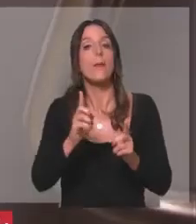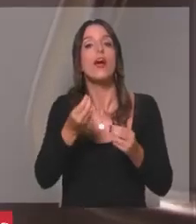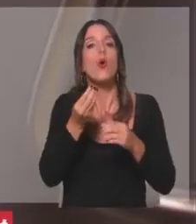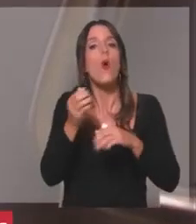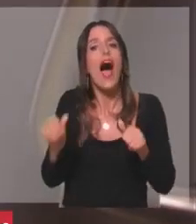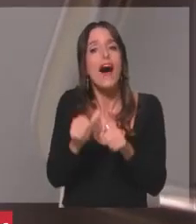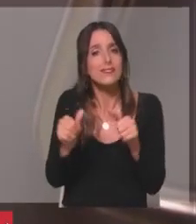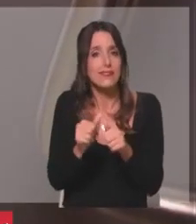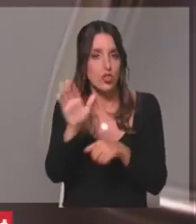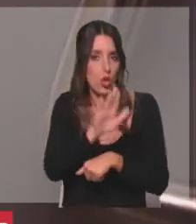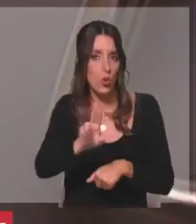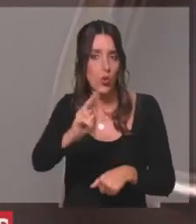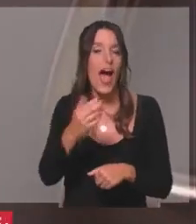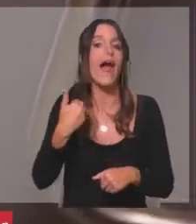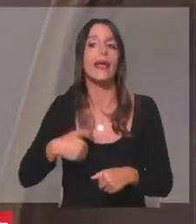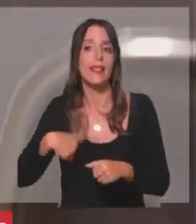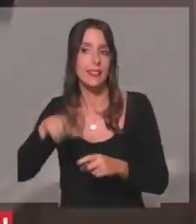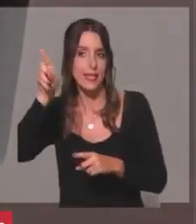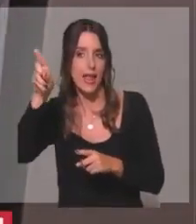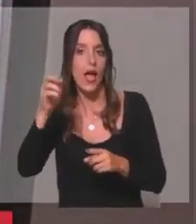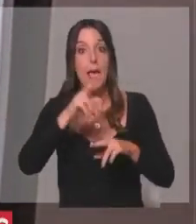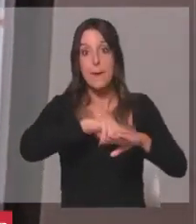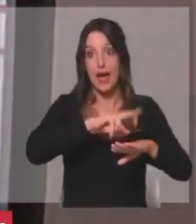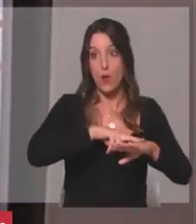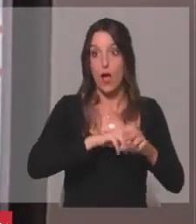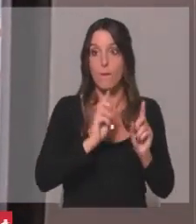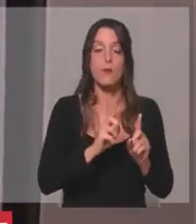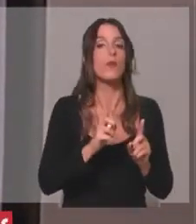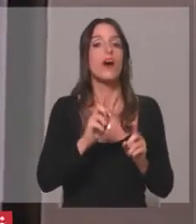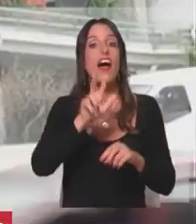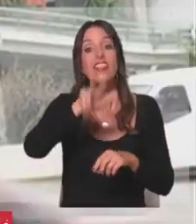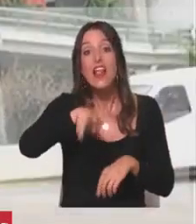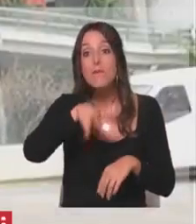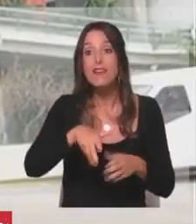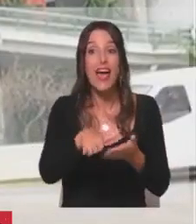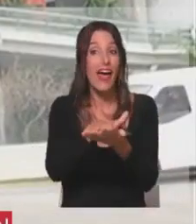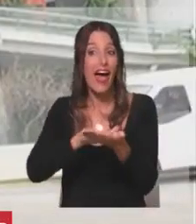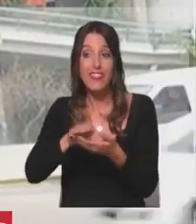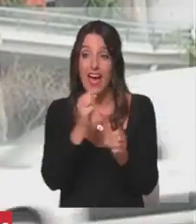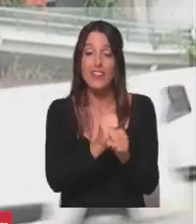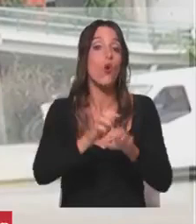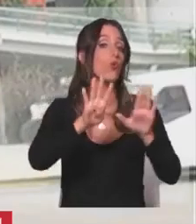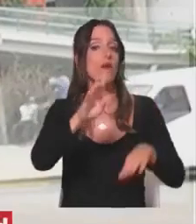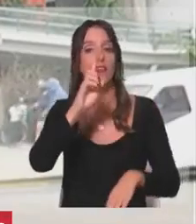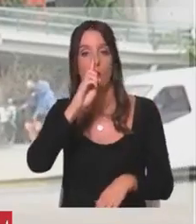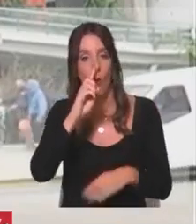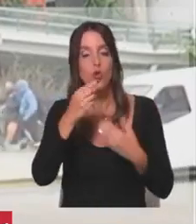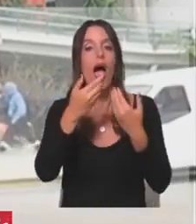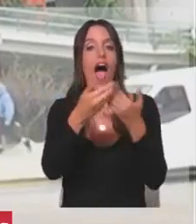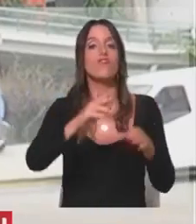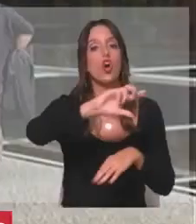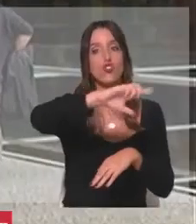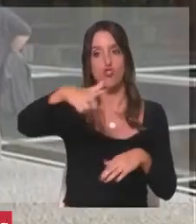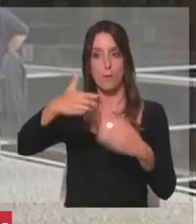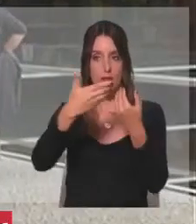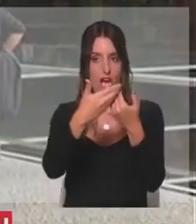son utilizados también en Argentina y Paraguay. Después de casi 3 meses de inactividad, el 9 de junio se produjo la reapertura de los shoppings.